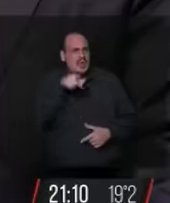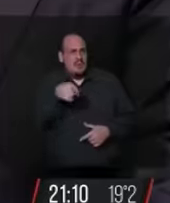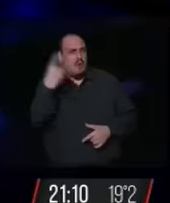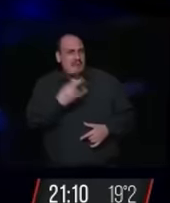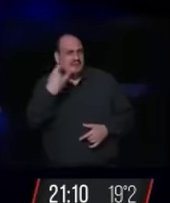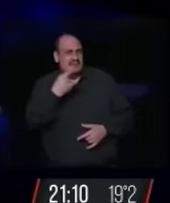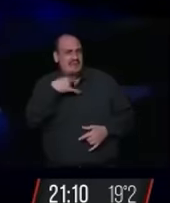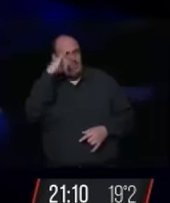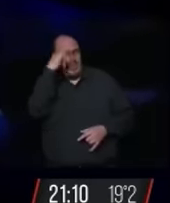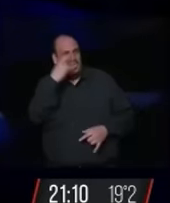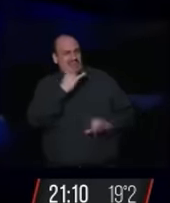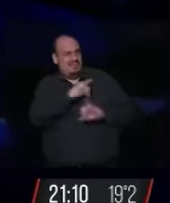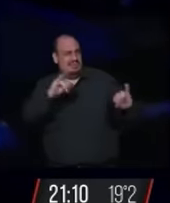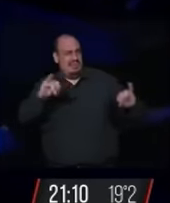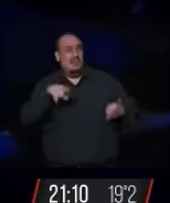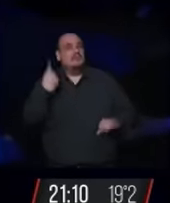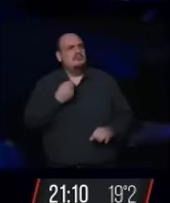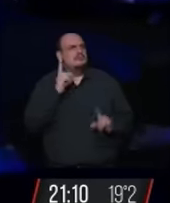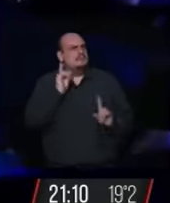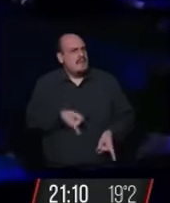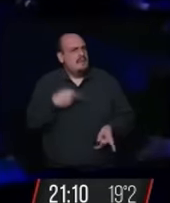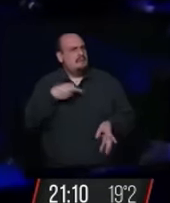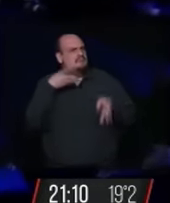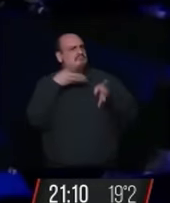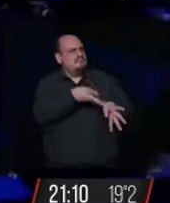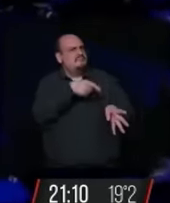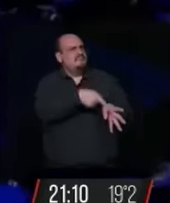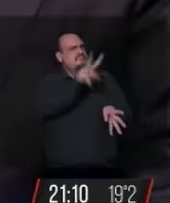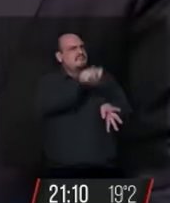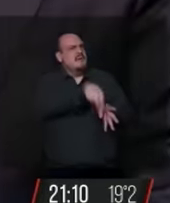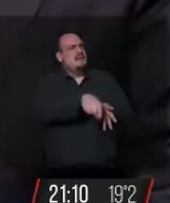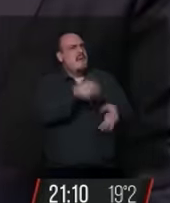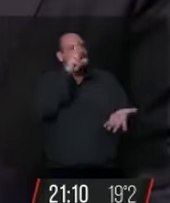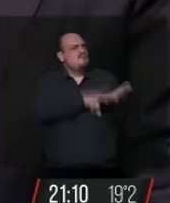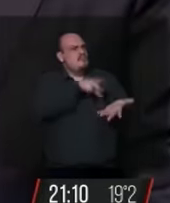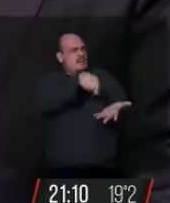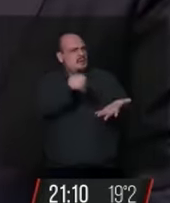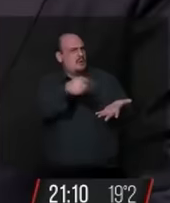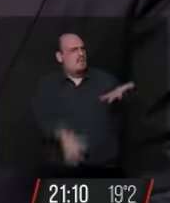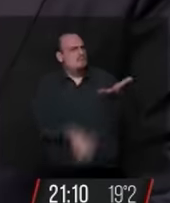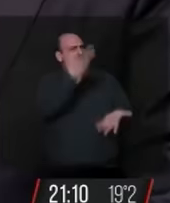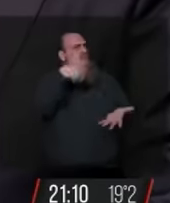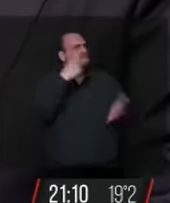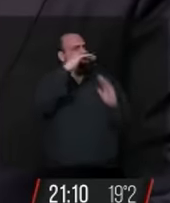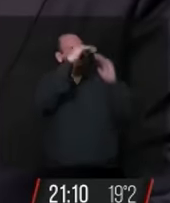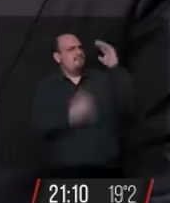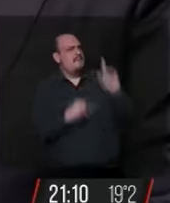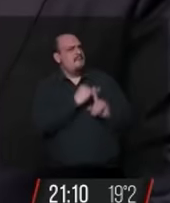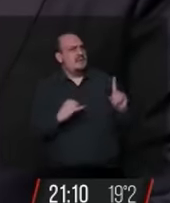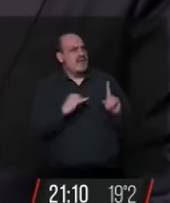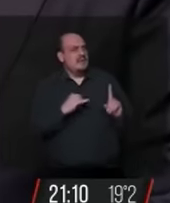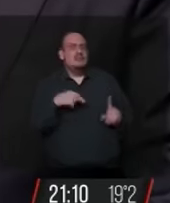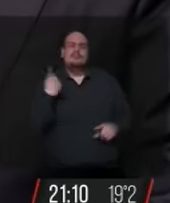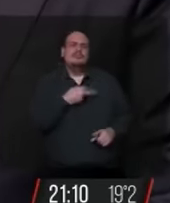ahí. Pero además nosotros queremos atacar, además, la parte que tiene que ver con los impuestos, con lo cual lo llevaría a la mitad. Y te voy a decir algo,